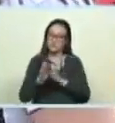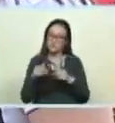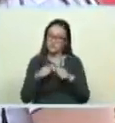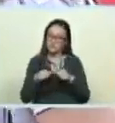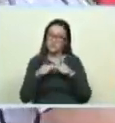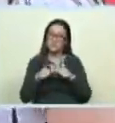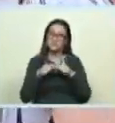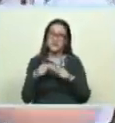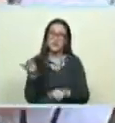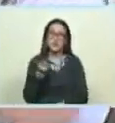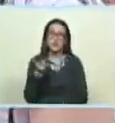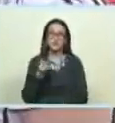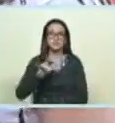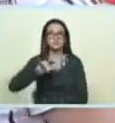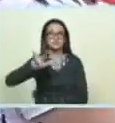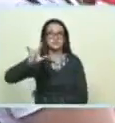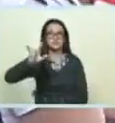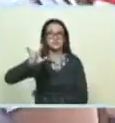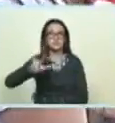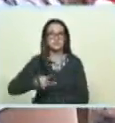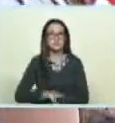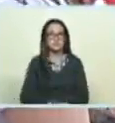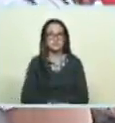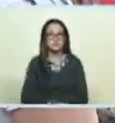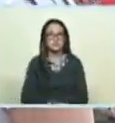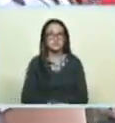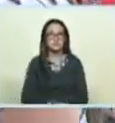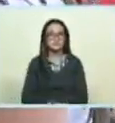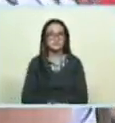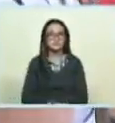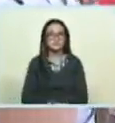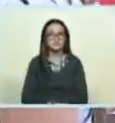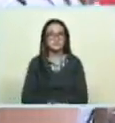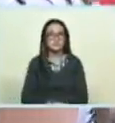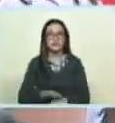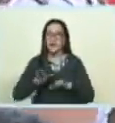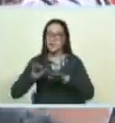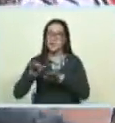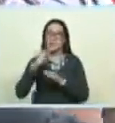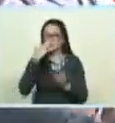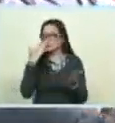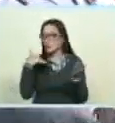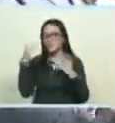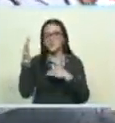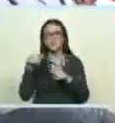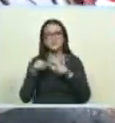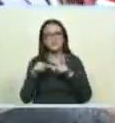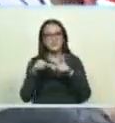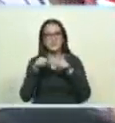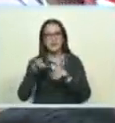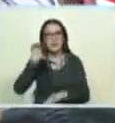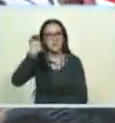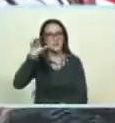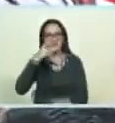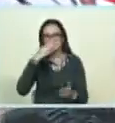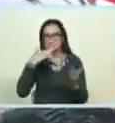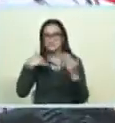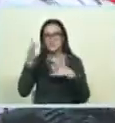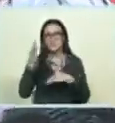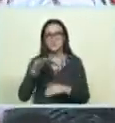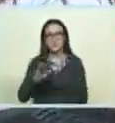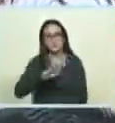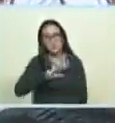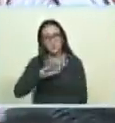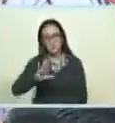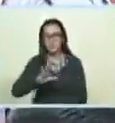para adelante ustedes dos. Los quiero mucho, los quiero mucho. Cuenten conmigo toda la vida, muchachos. Sigan construyendo la patria, les pertenece